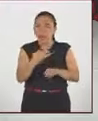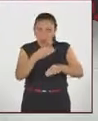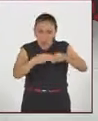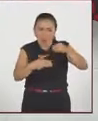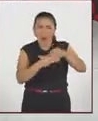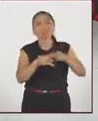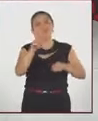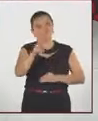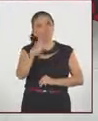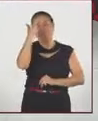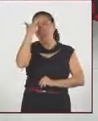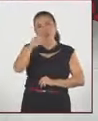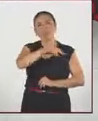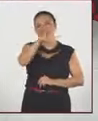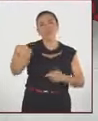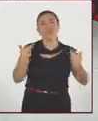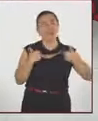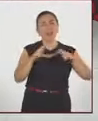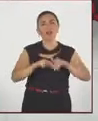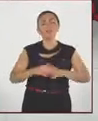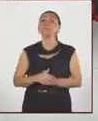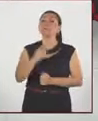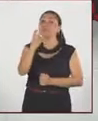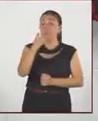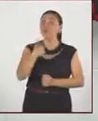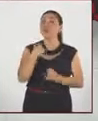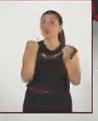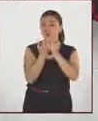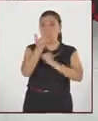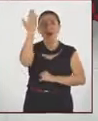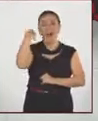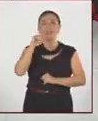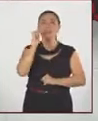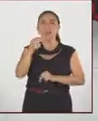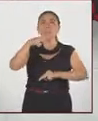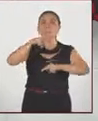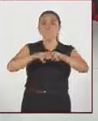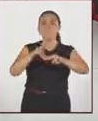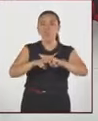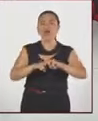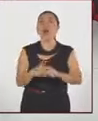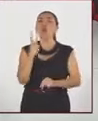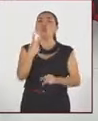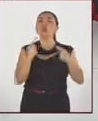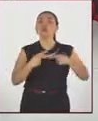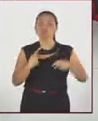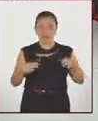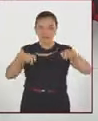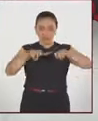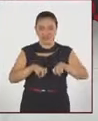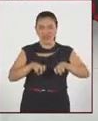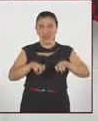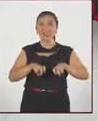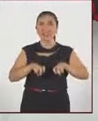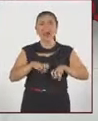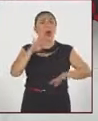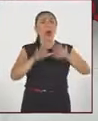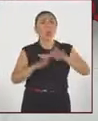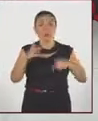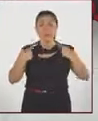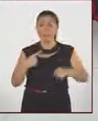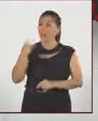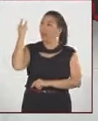de acuerdo con los docentes. Y a mí me llegó a tocar de estas bancas que eran de 2 personas. Sí. Entonces, luego me tocaba una persona